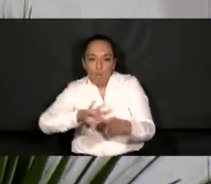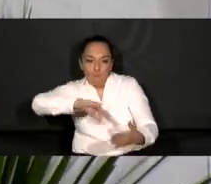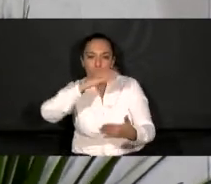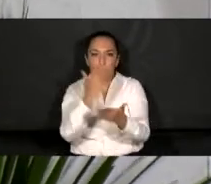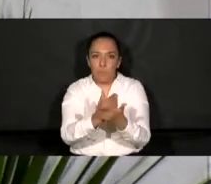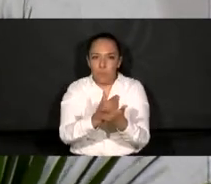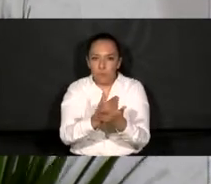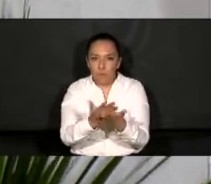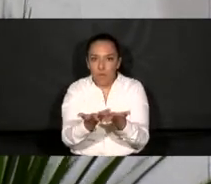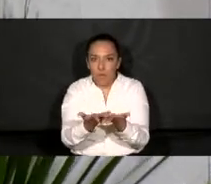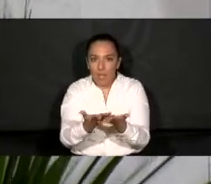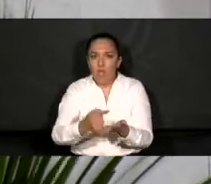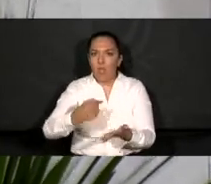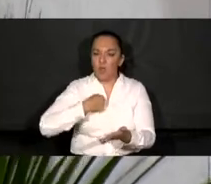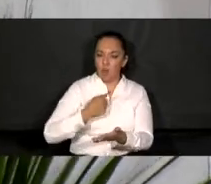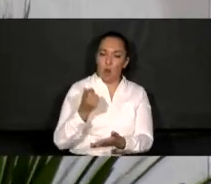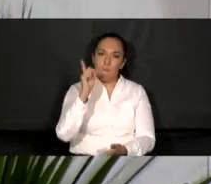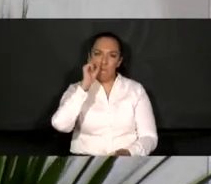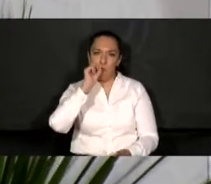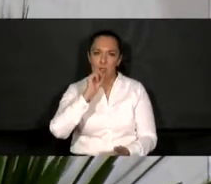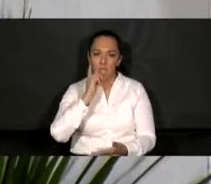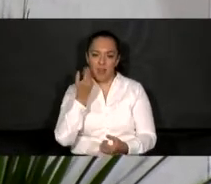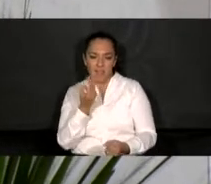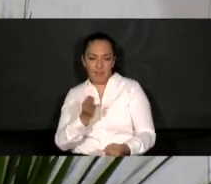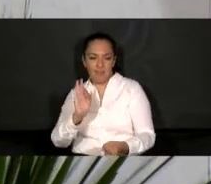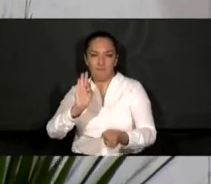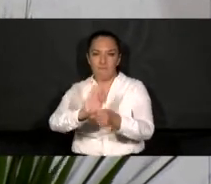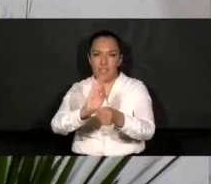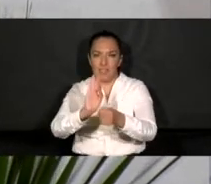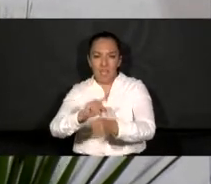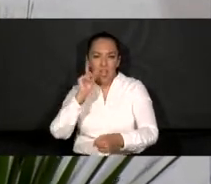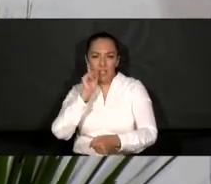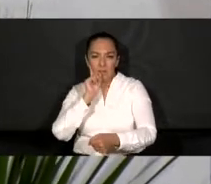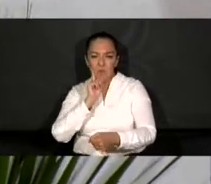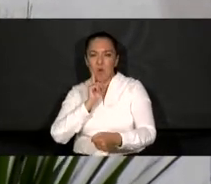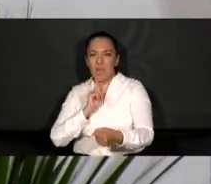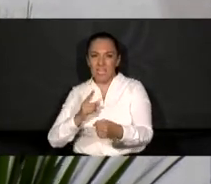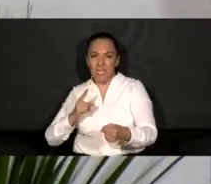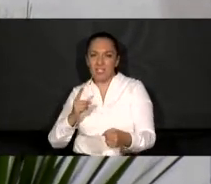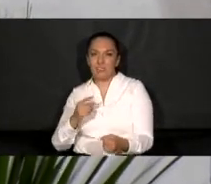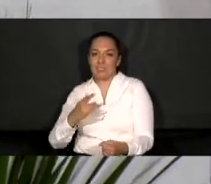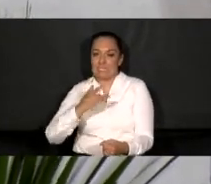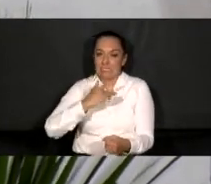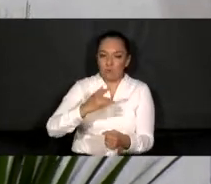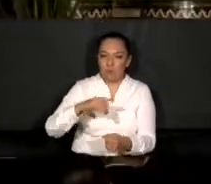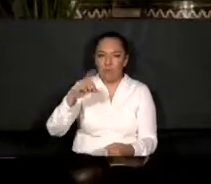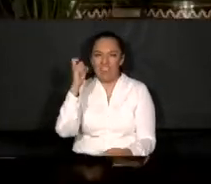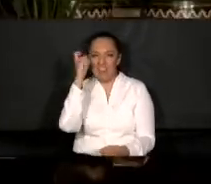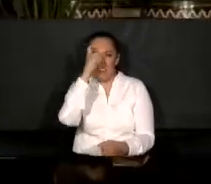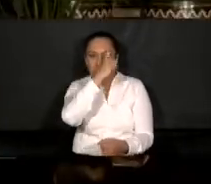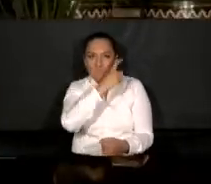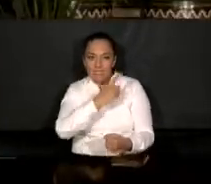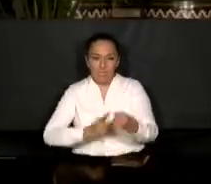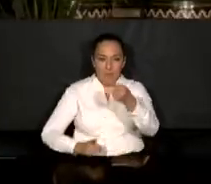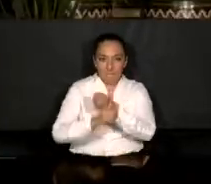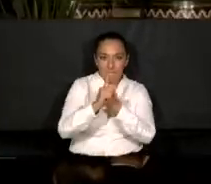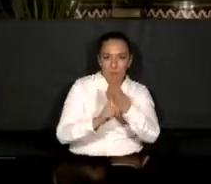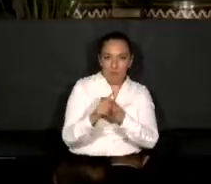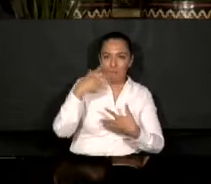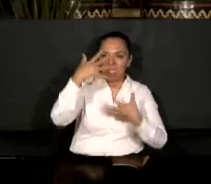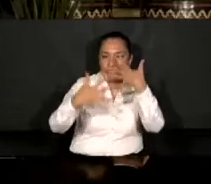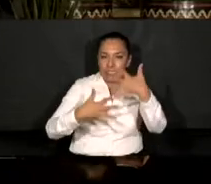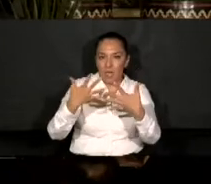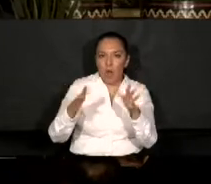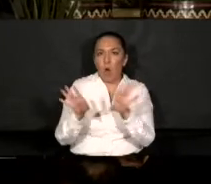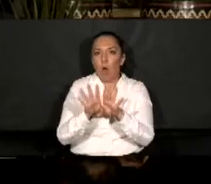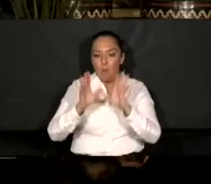origen. Soy mujer y defenderé a las mujeres que sean violentadas por cualquier vía, ya sea física,